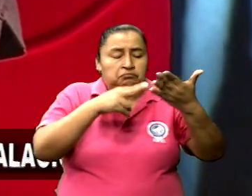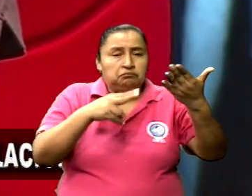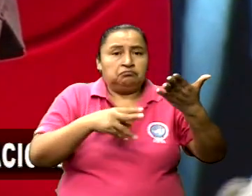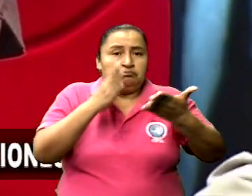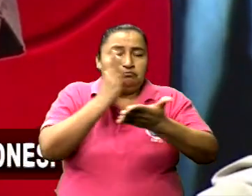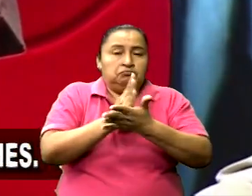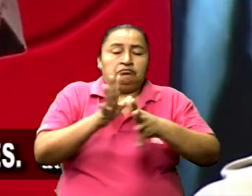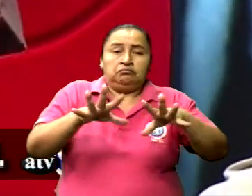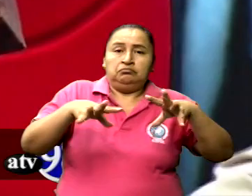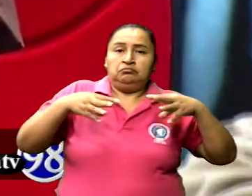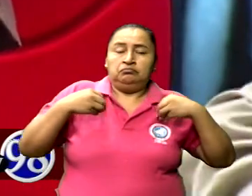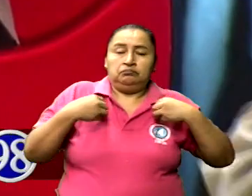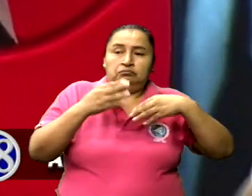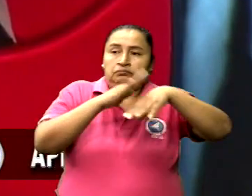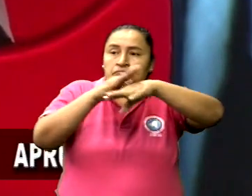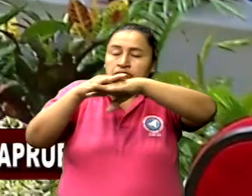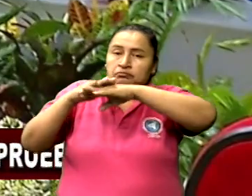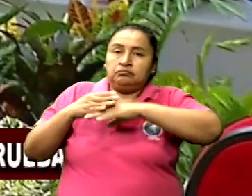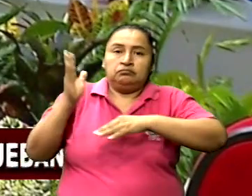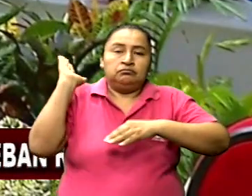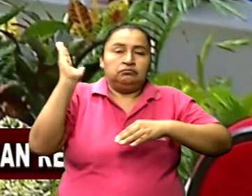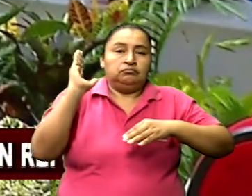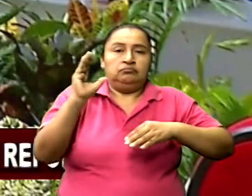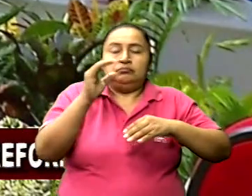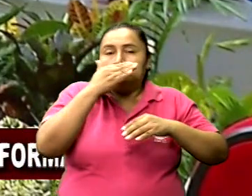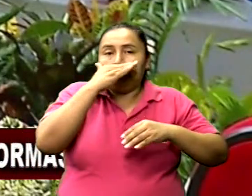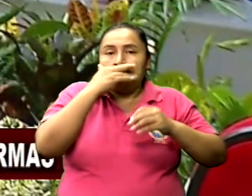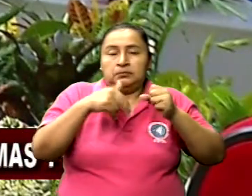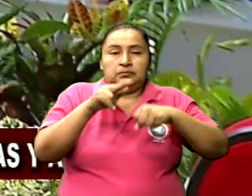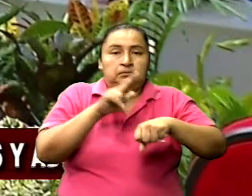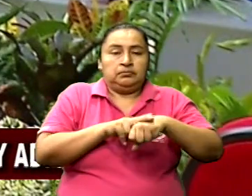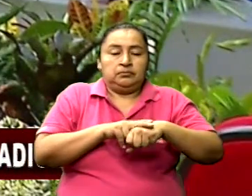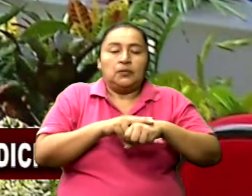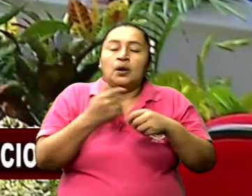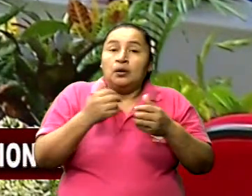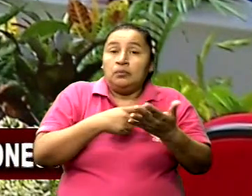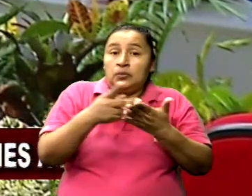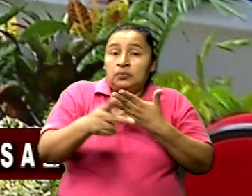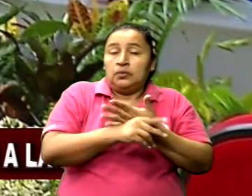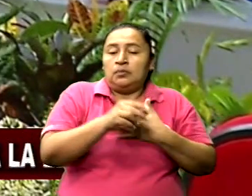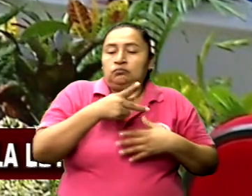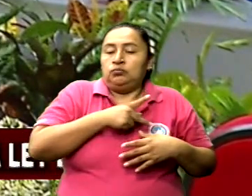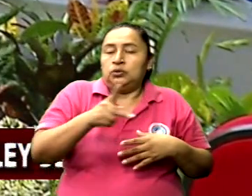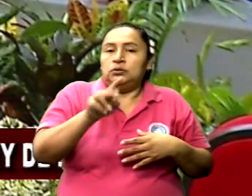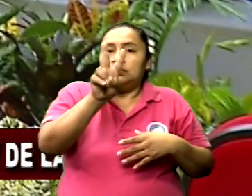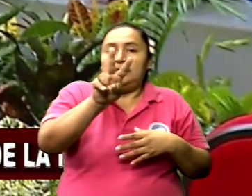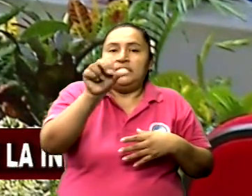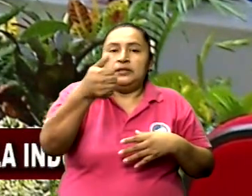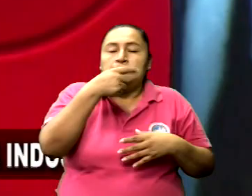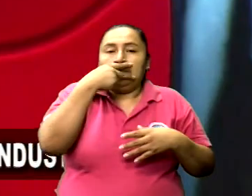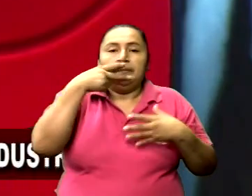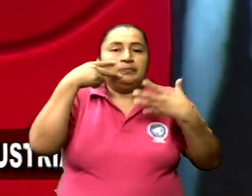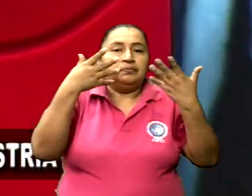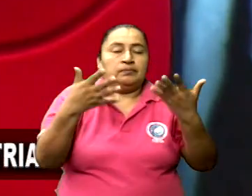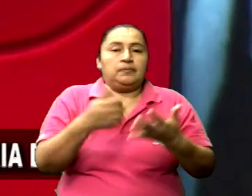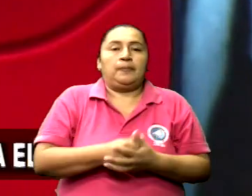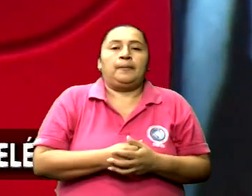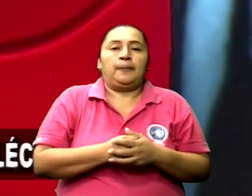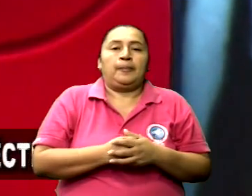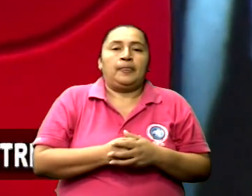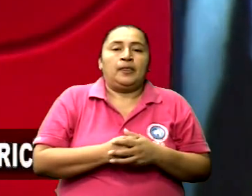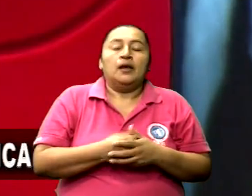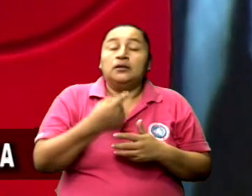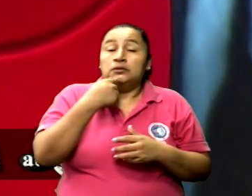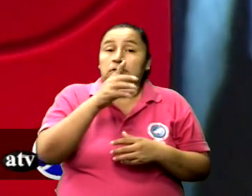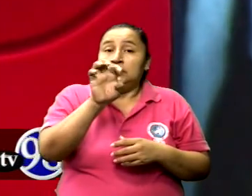que acoge la convocatoria al Congreso Sandinista Nacional, programado para el próximo 26 de junio. La Asamblea